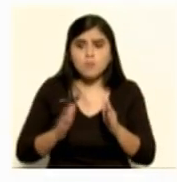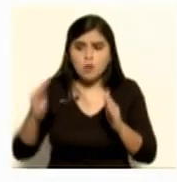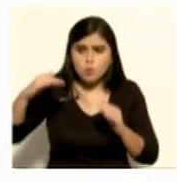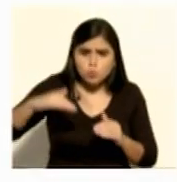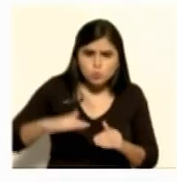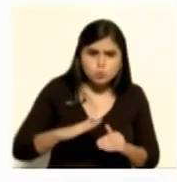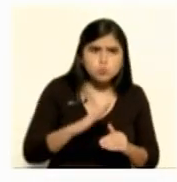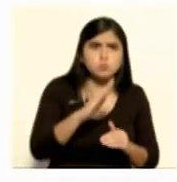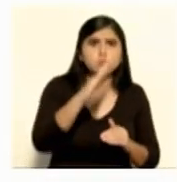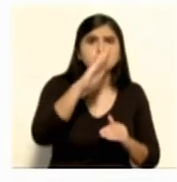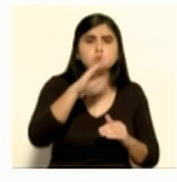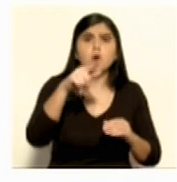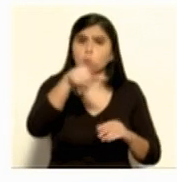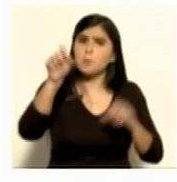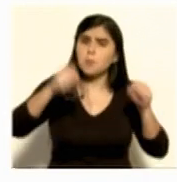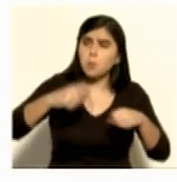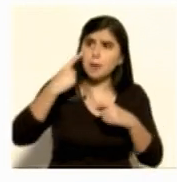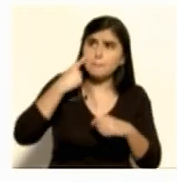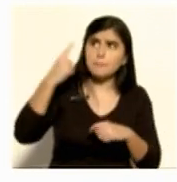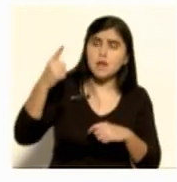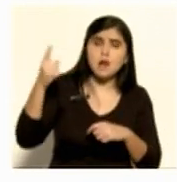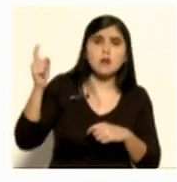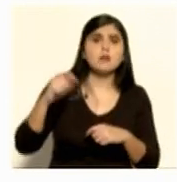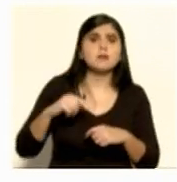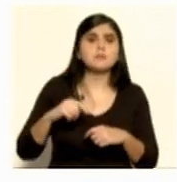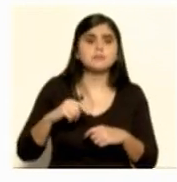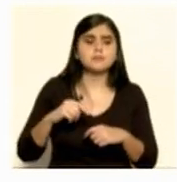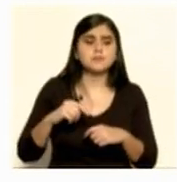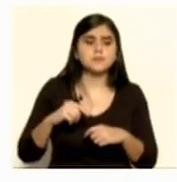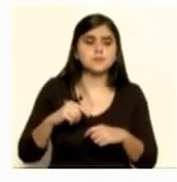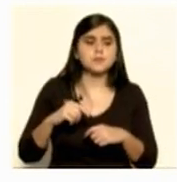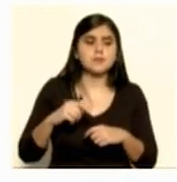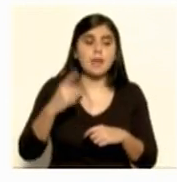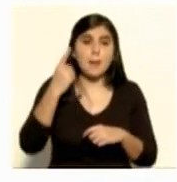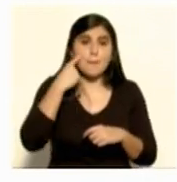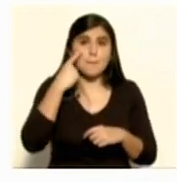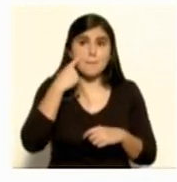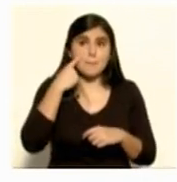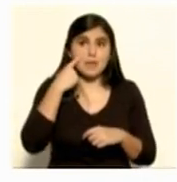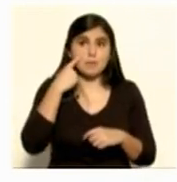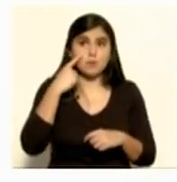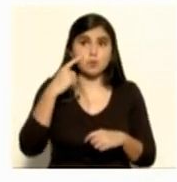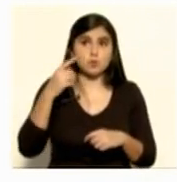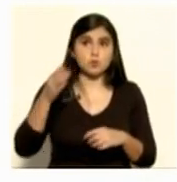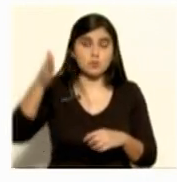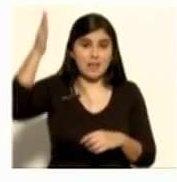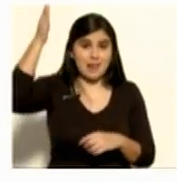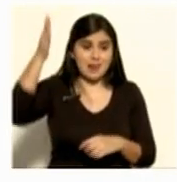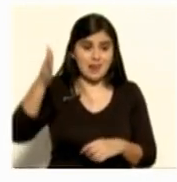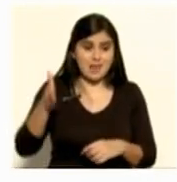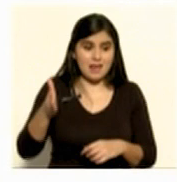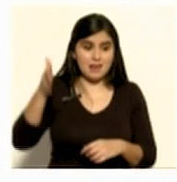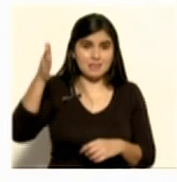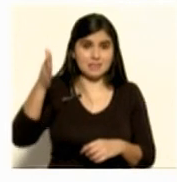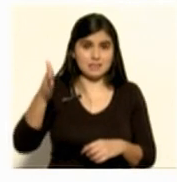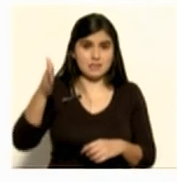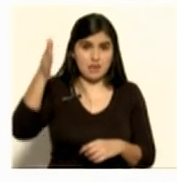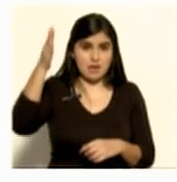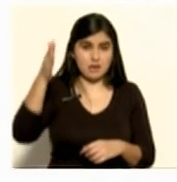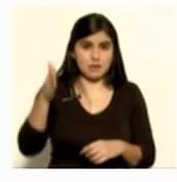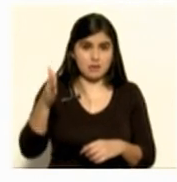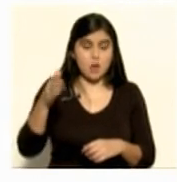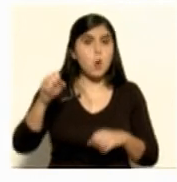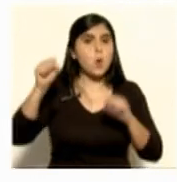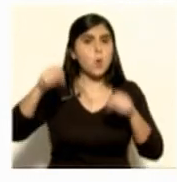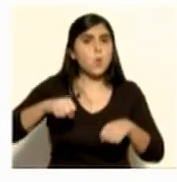tenemos disponible, ahí la podemos ver. Si vemos en el eje de las Y, es decir, la línea que está vertical,